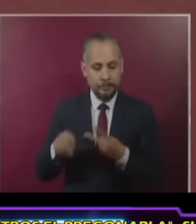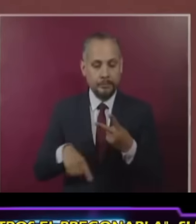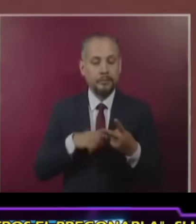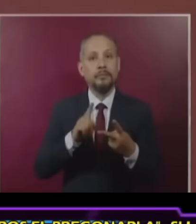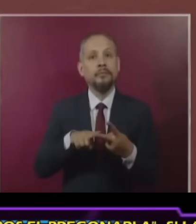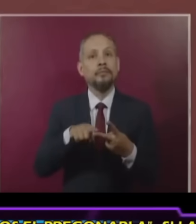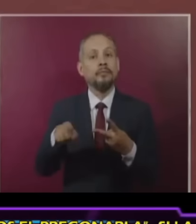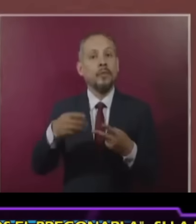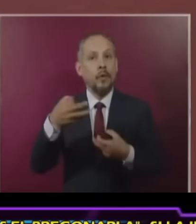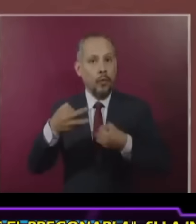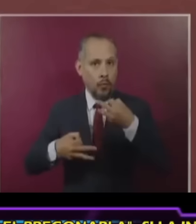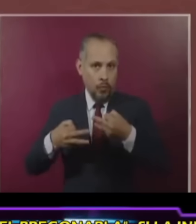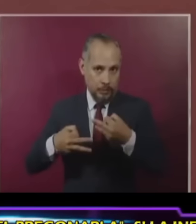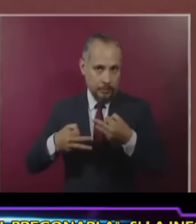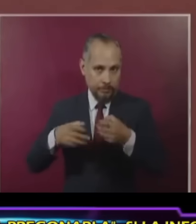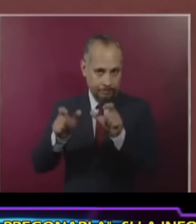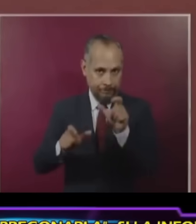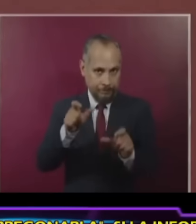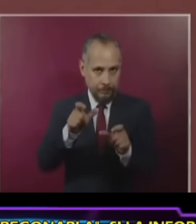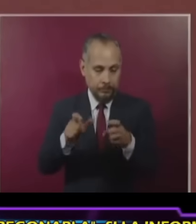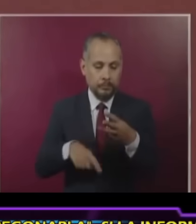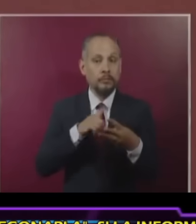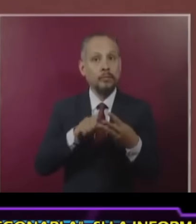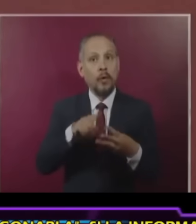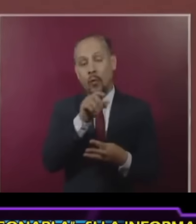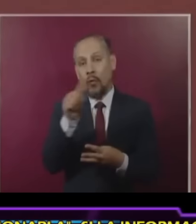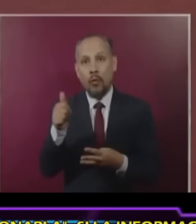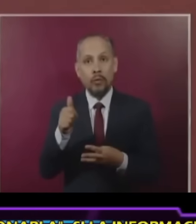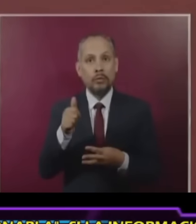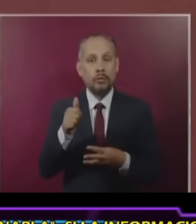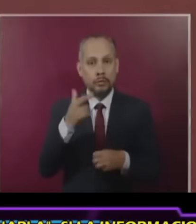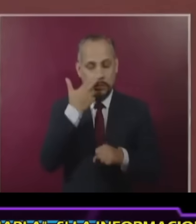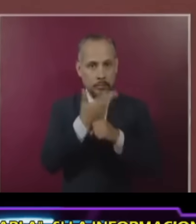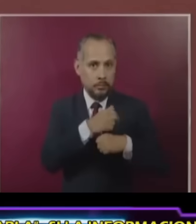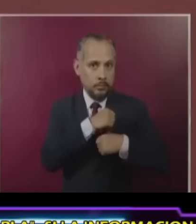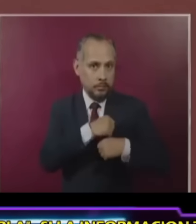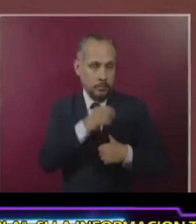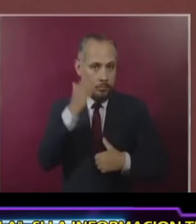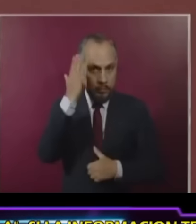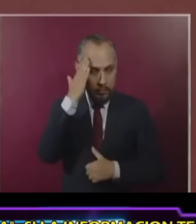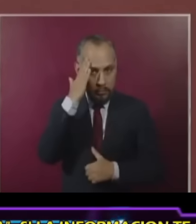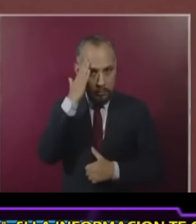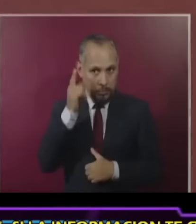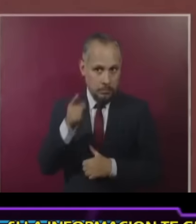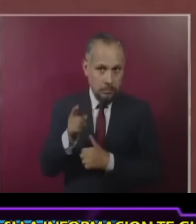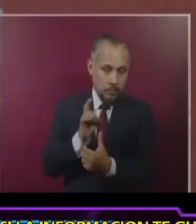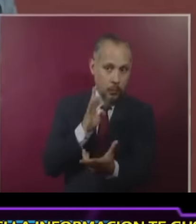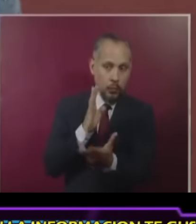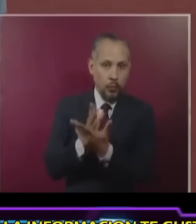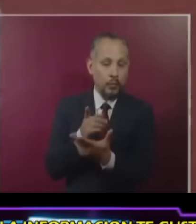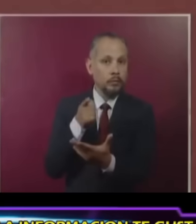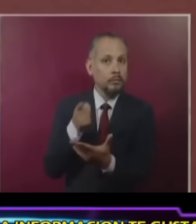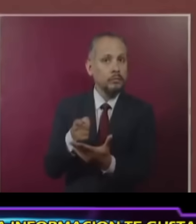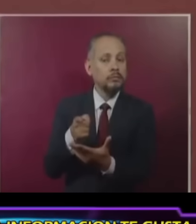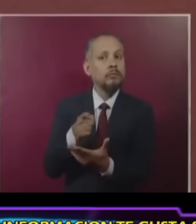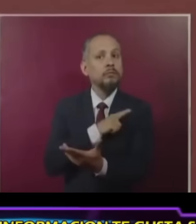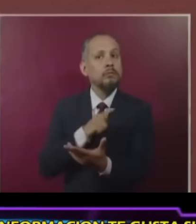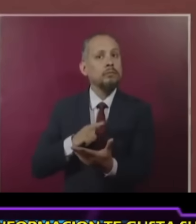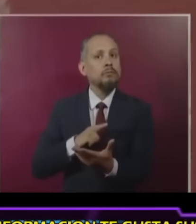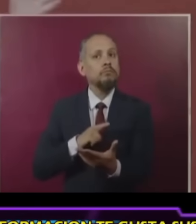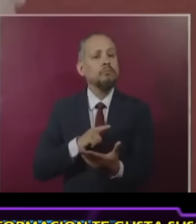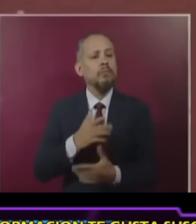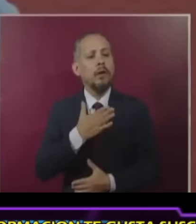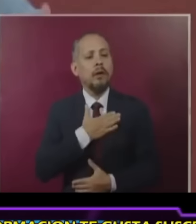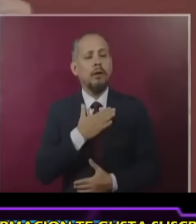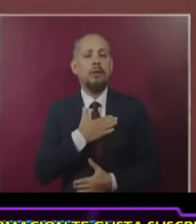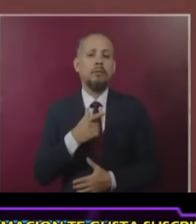jueces ni ninguna autoridad debe conocer de juicios de Amparo o debe excusarse o